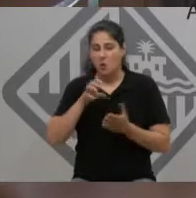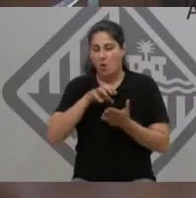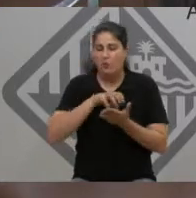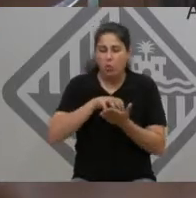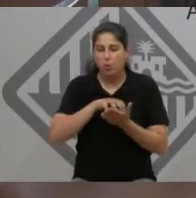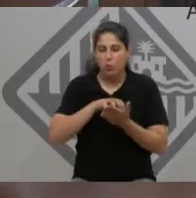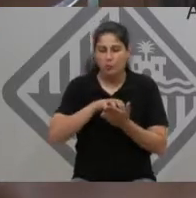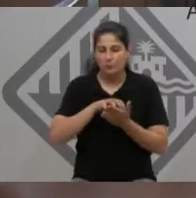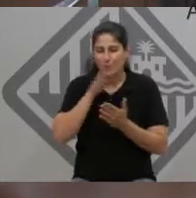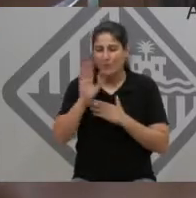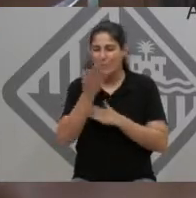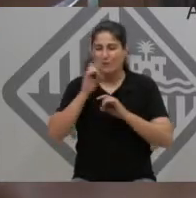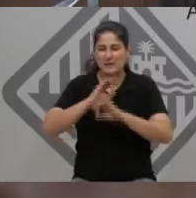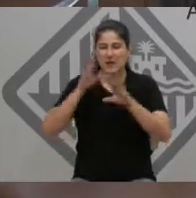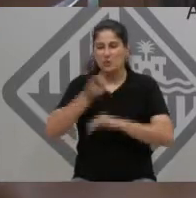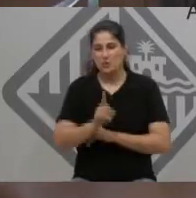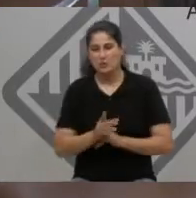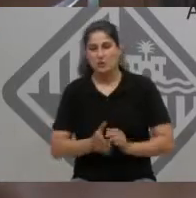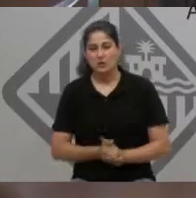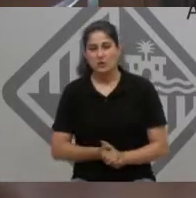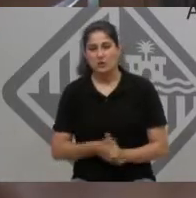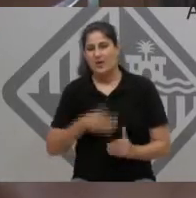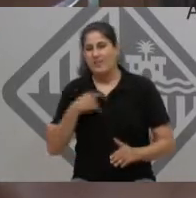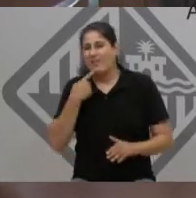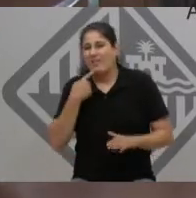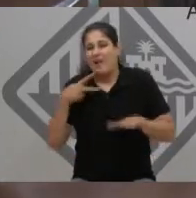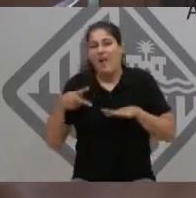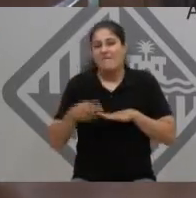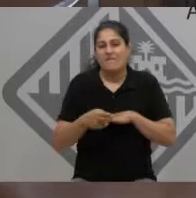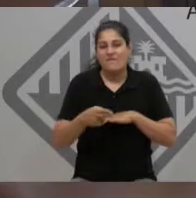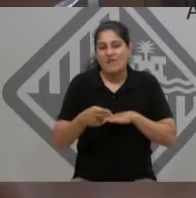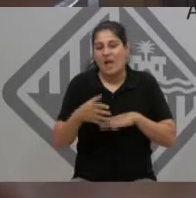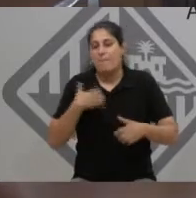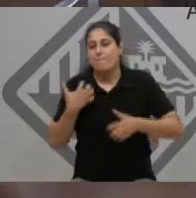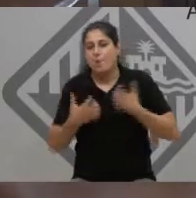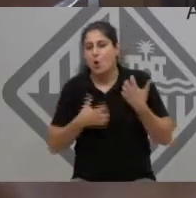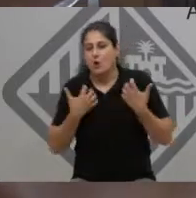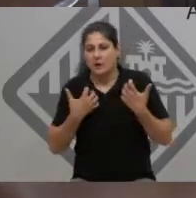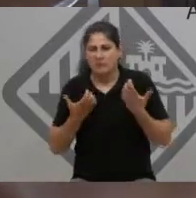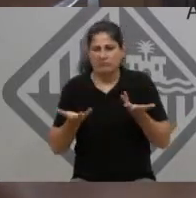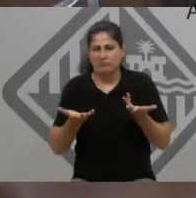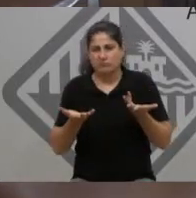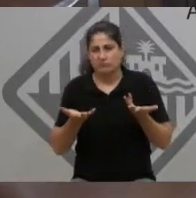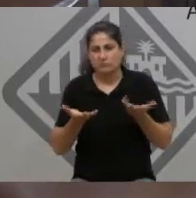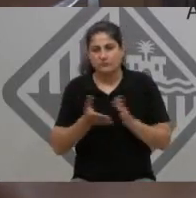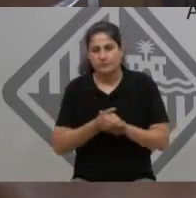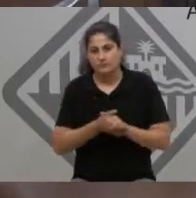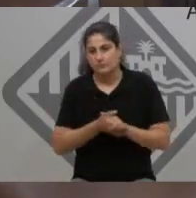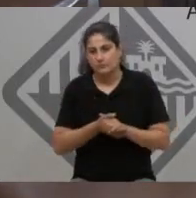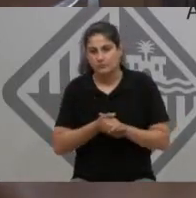clara la proposición, es decir, evitar cualquier molestia. Todo cambio